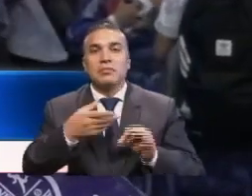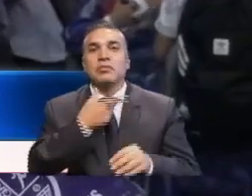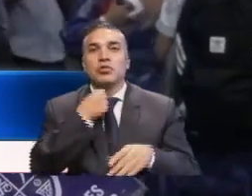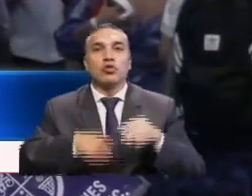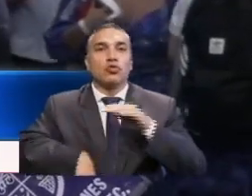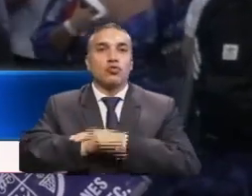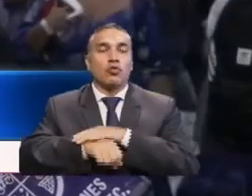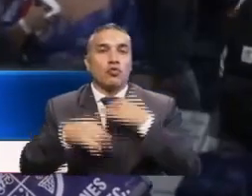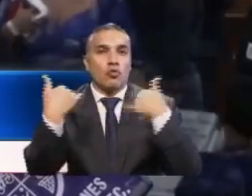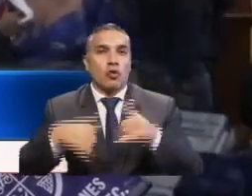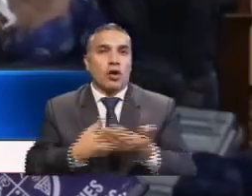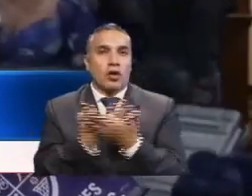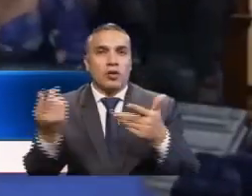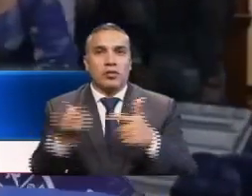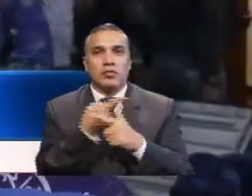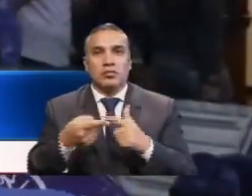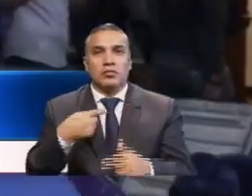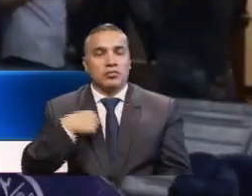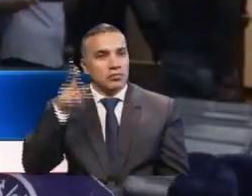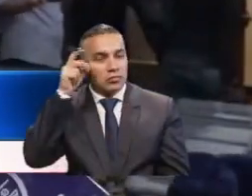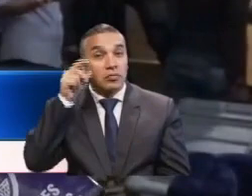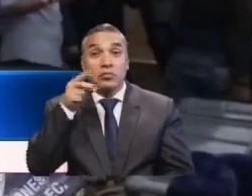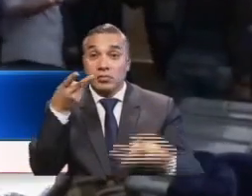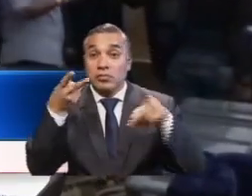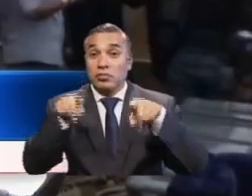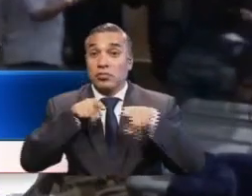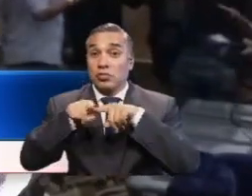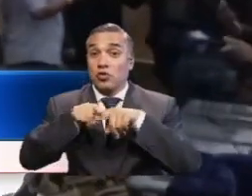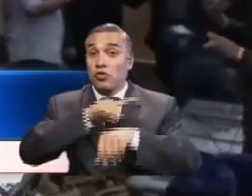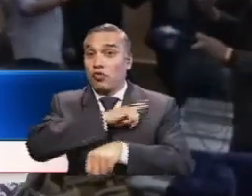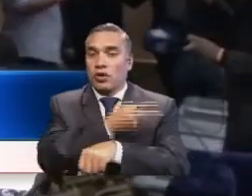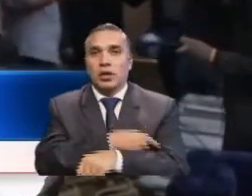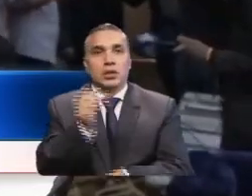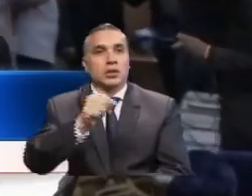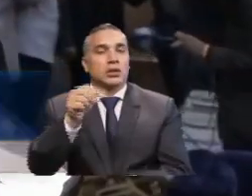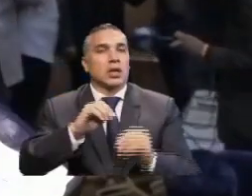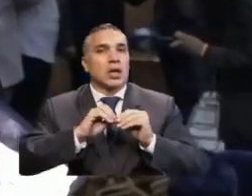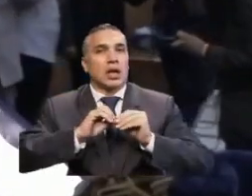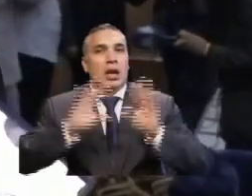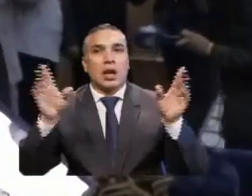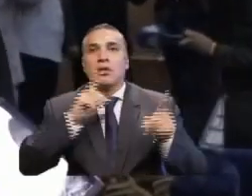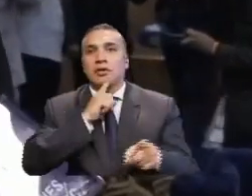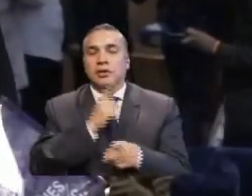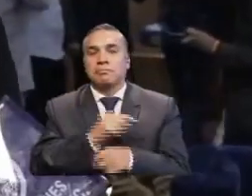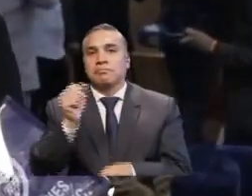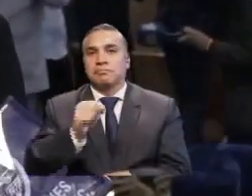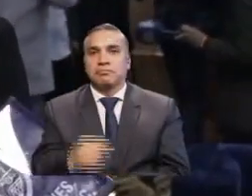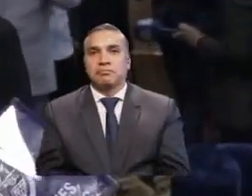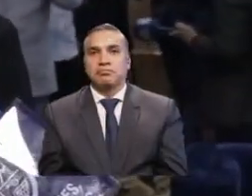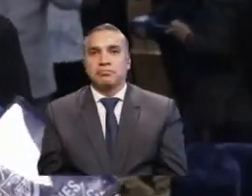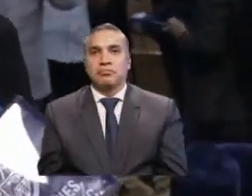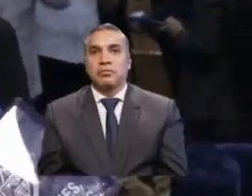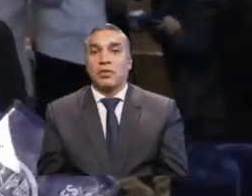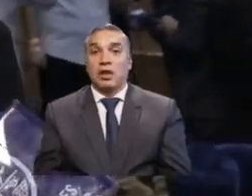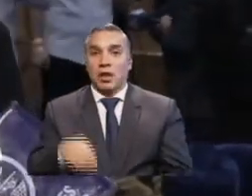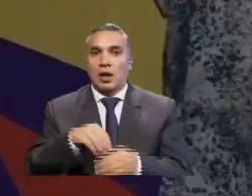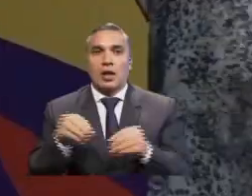fútbol y creo que estoy... La competición también. Sí, la competición sí, la verdad que cada vez